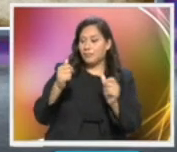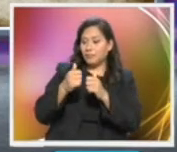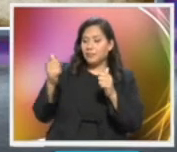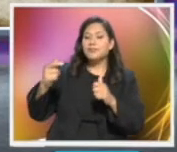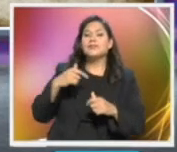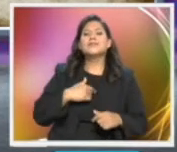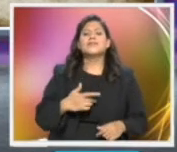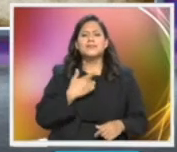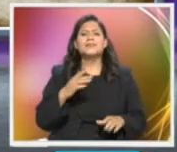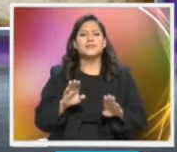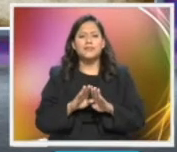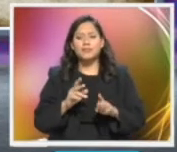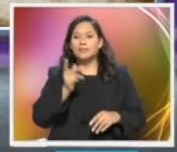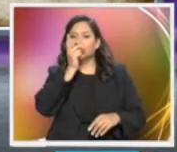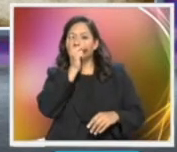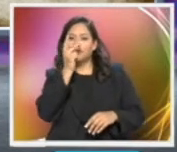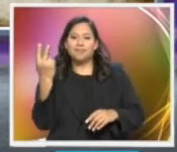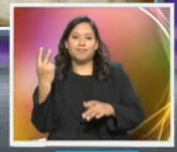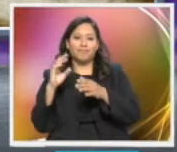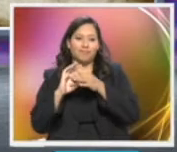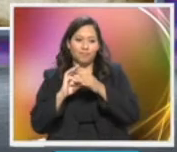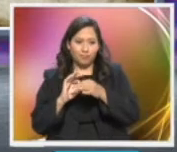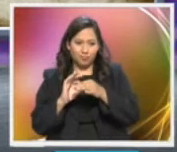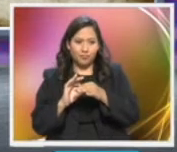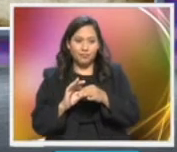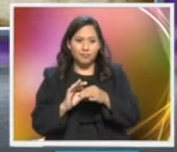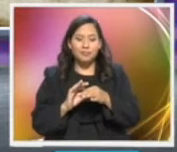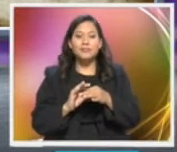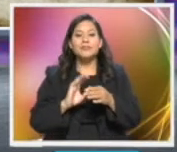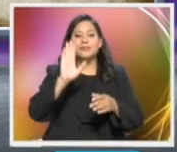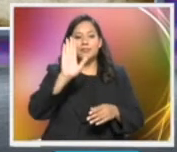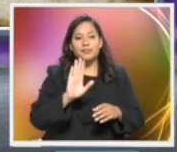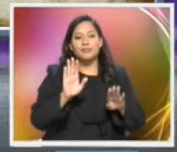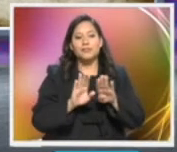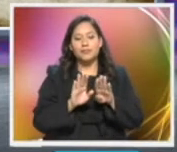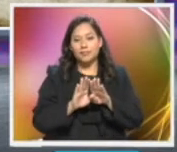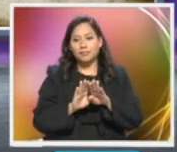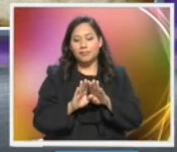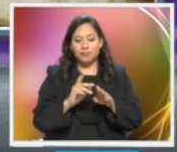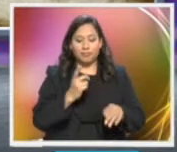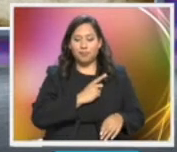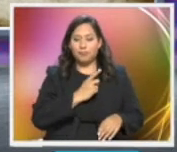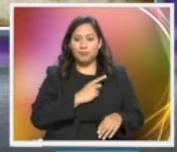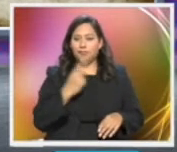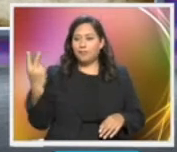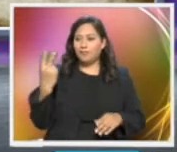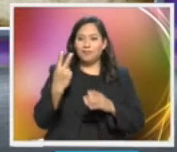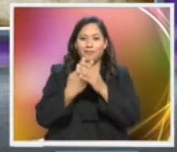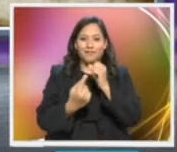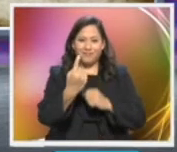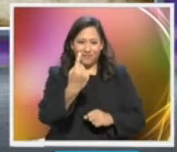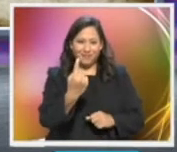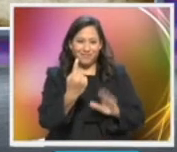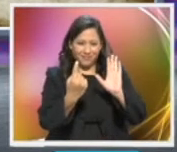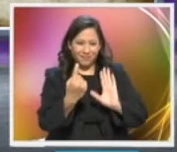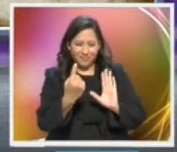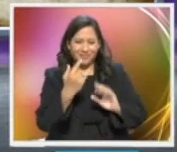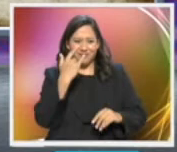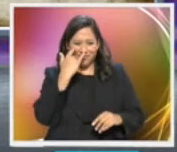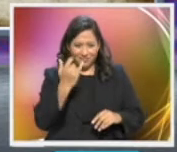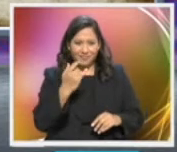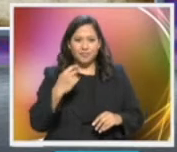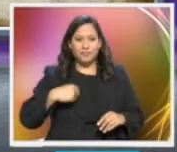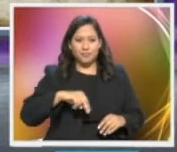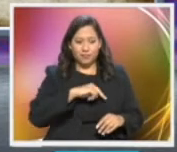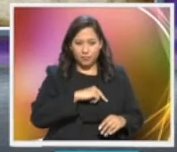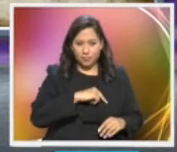sentía completamente ligado al padre, prácticamente se veía como uno solo en relación a él y un dato curioso que